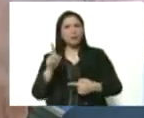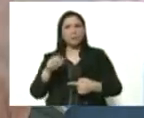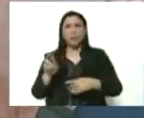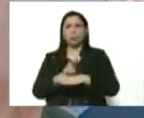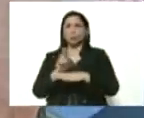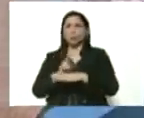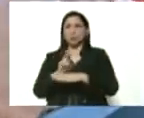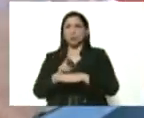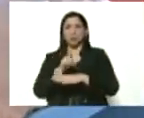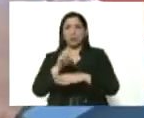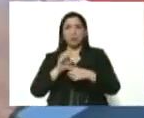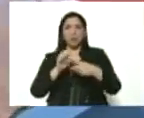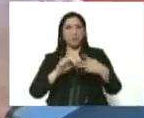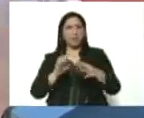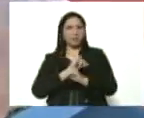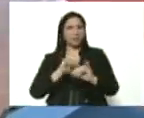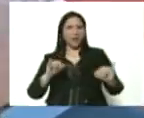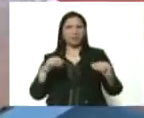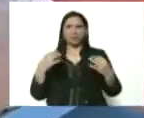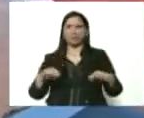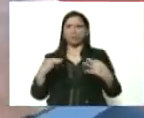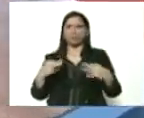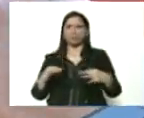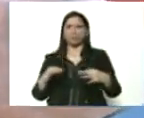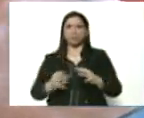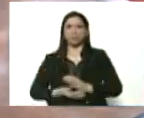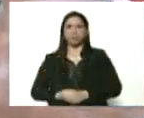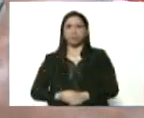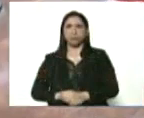utilización, que es un elemento ya común, cuando